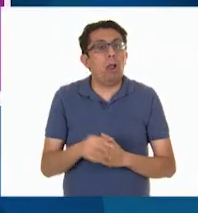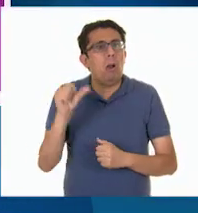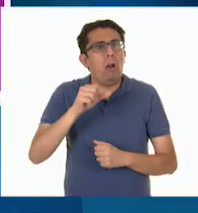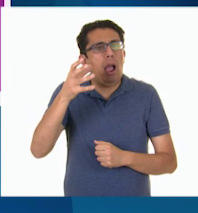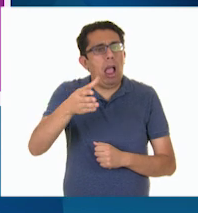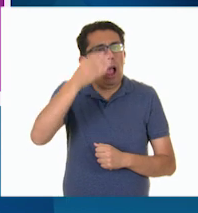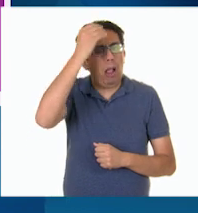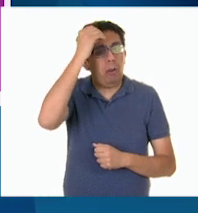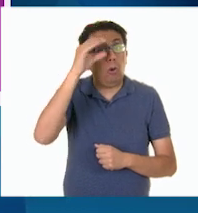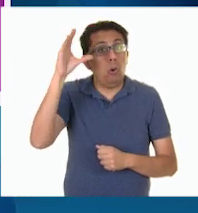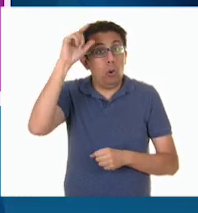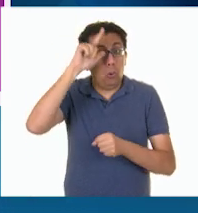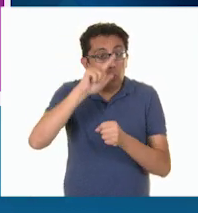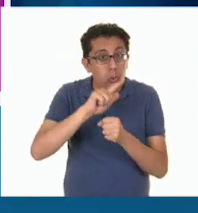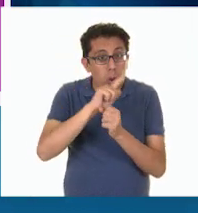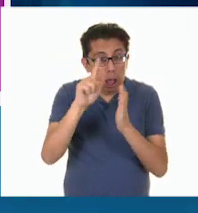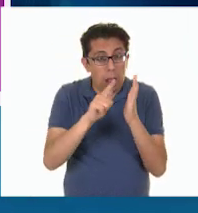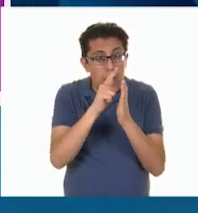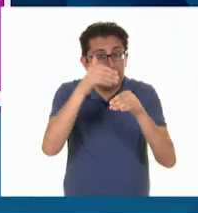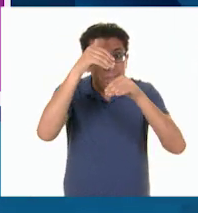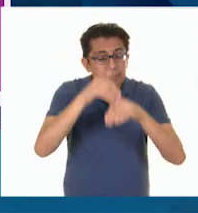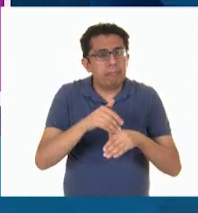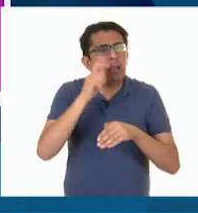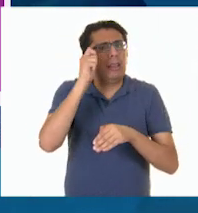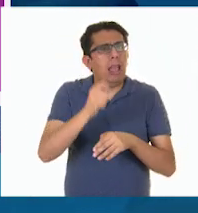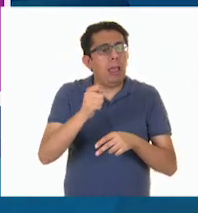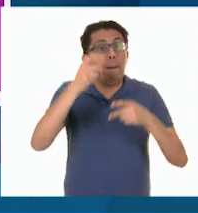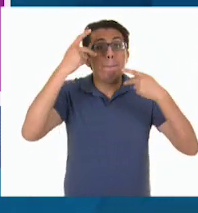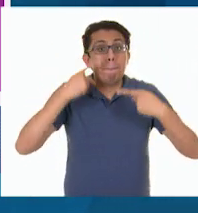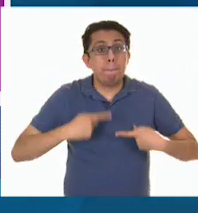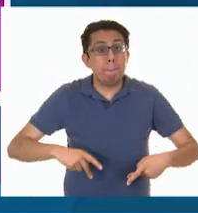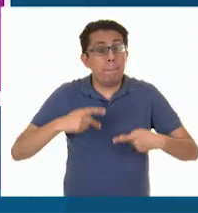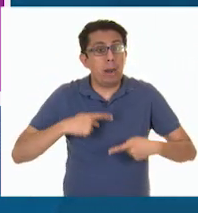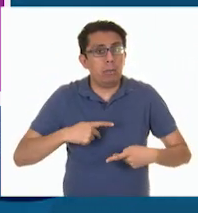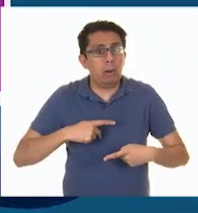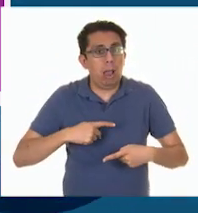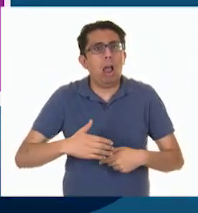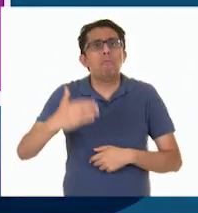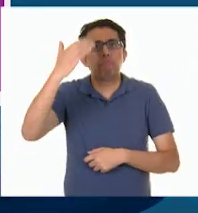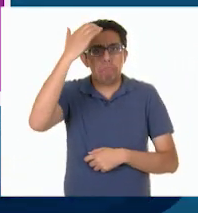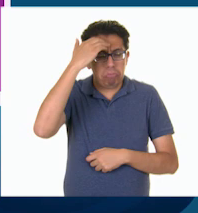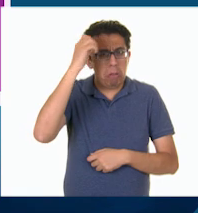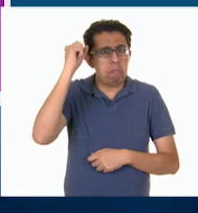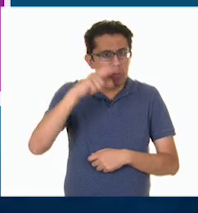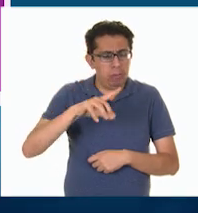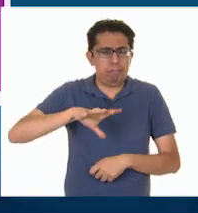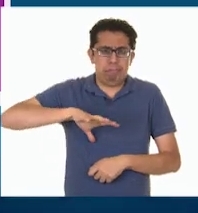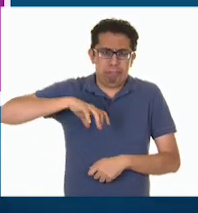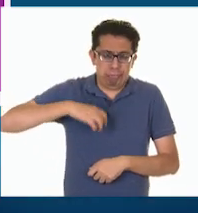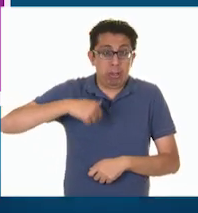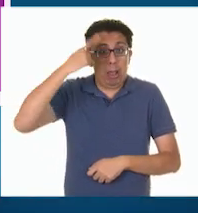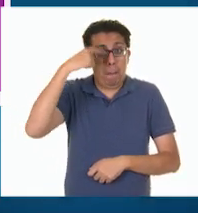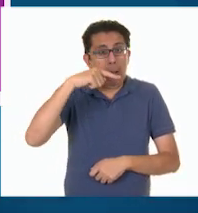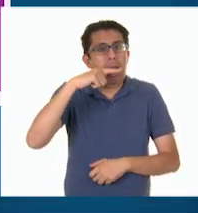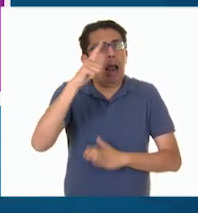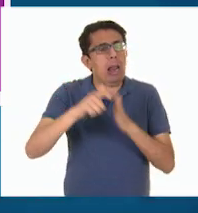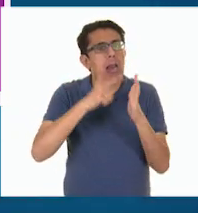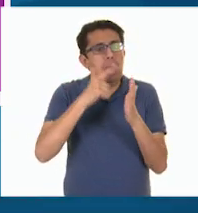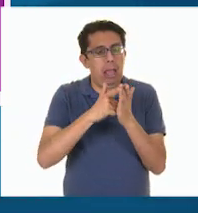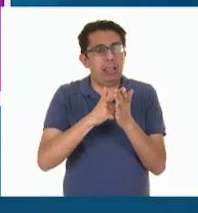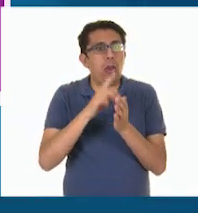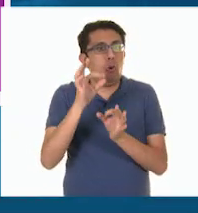Aprendimos que la cultura de la legalidad se refiere a las personas que conocen y se esfuerzan por cumplir las normas y leyes.